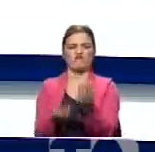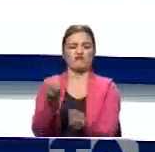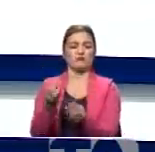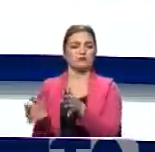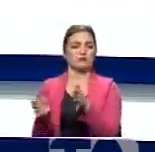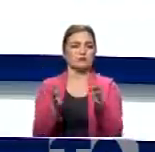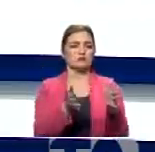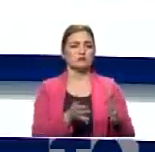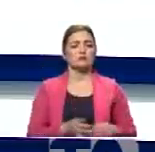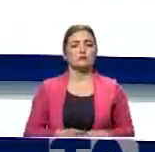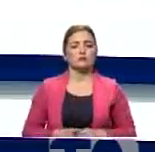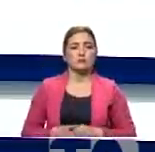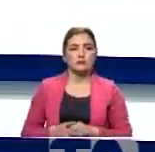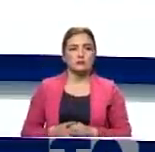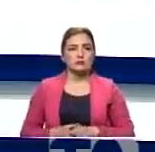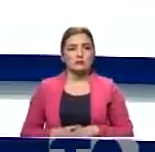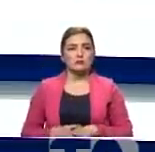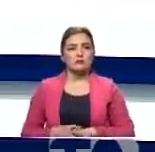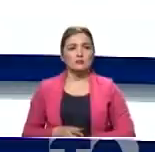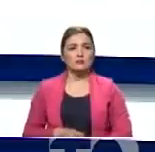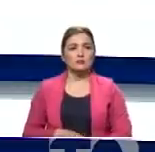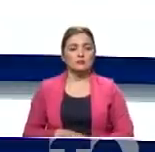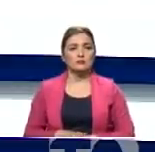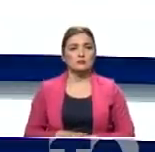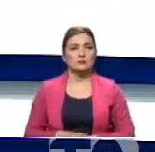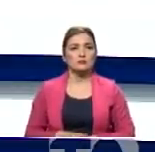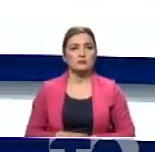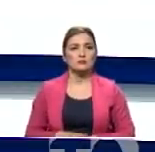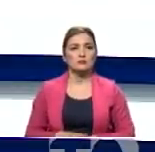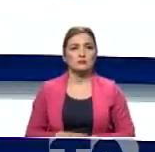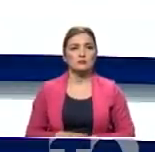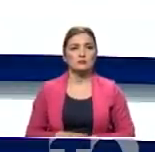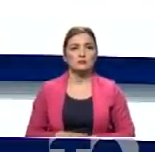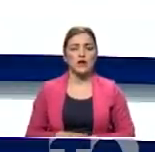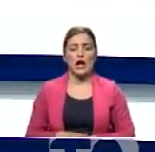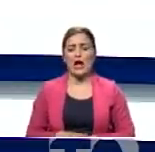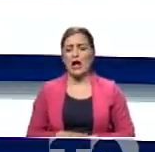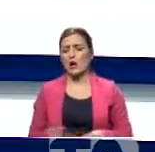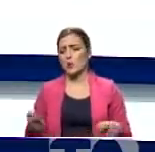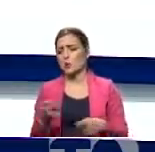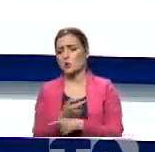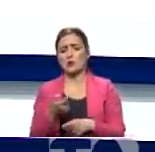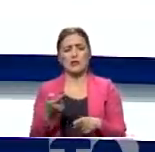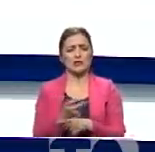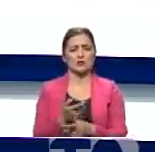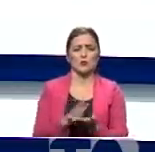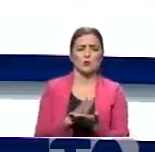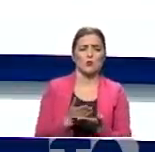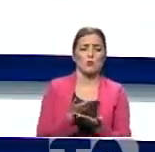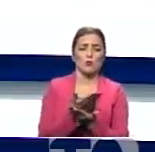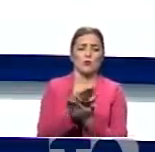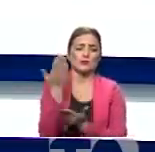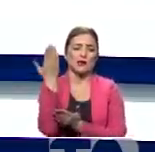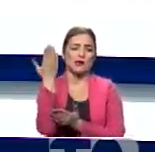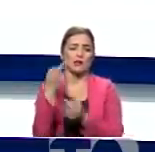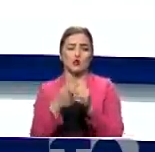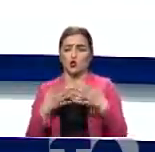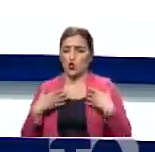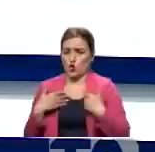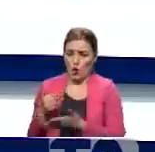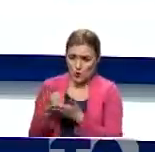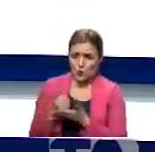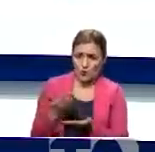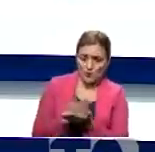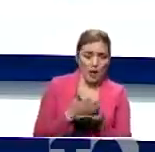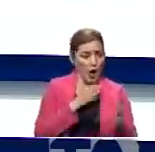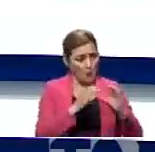Y también, amigos, queremos decirles que ser mediadores del conflicto que vive el país es la propuesta del alcalde de Quito, Jorge Chunda. Él hace